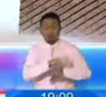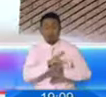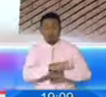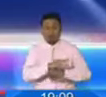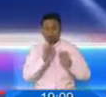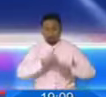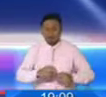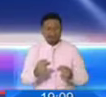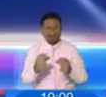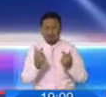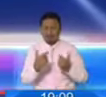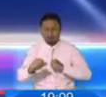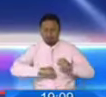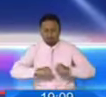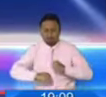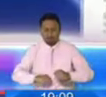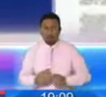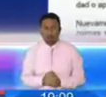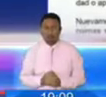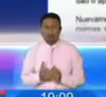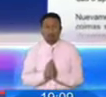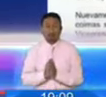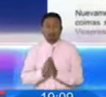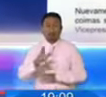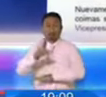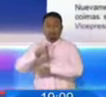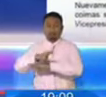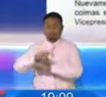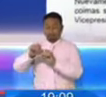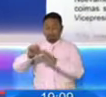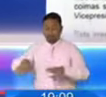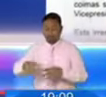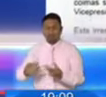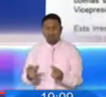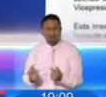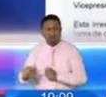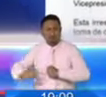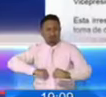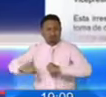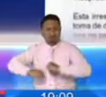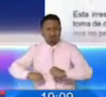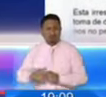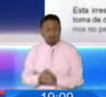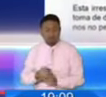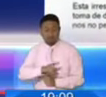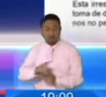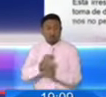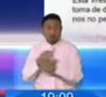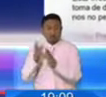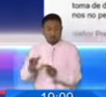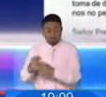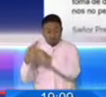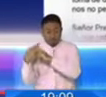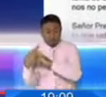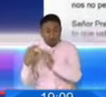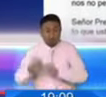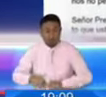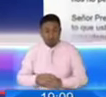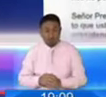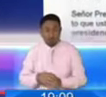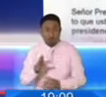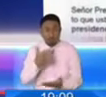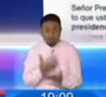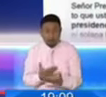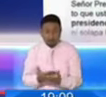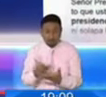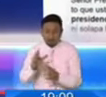para que actúe con celeridad. Pedimos al fiscal general acciones inmediatas, debe cumplir sus funciones y sacar a la luz las pruebas